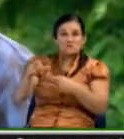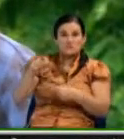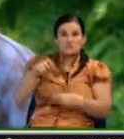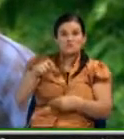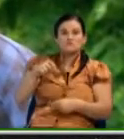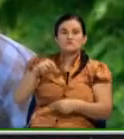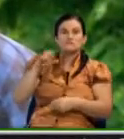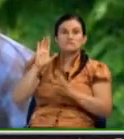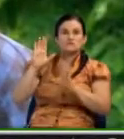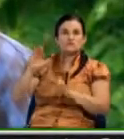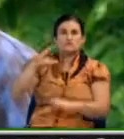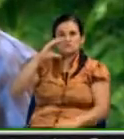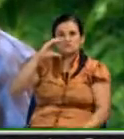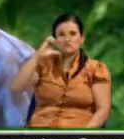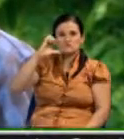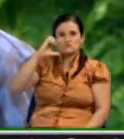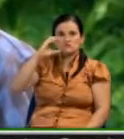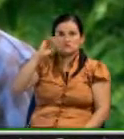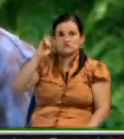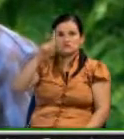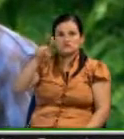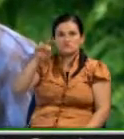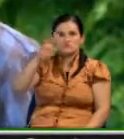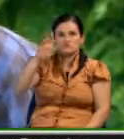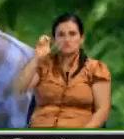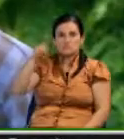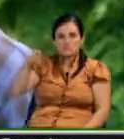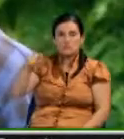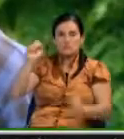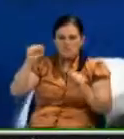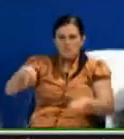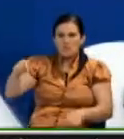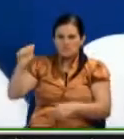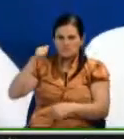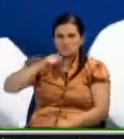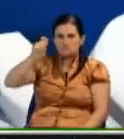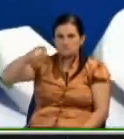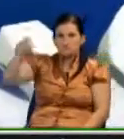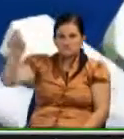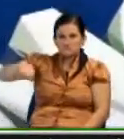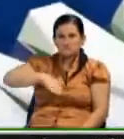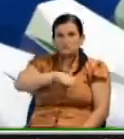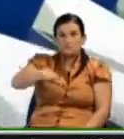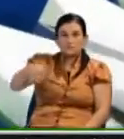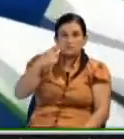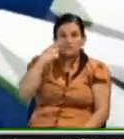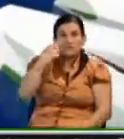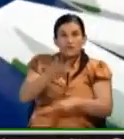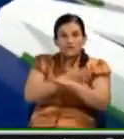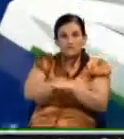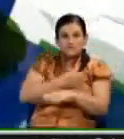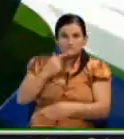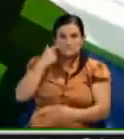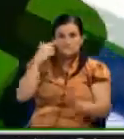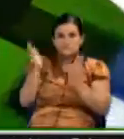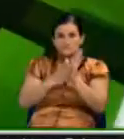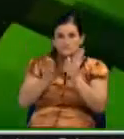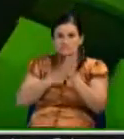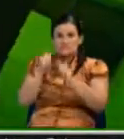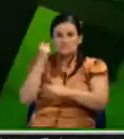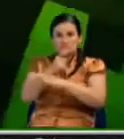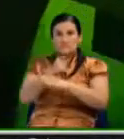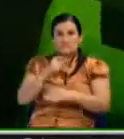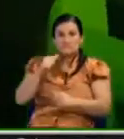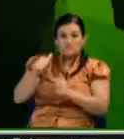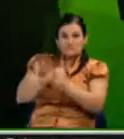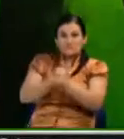secuestre autoriza a esta persona de que lo puede movilizar. Para corroborar esta denuncia, Ramón Ramírez siguió